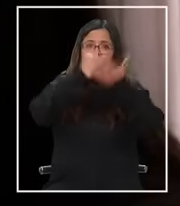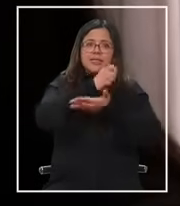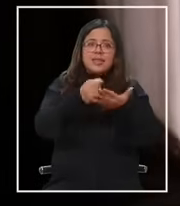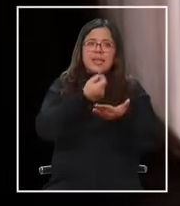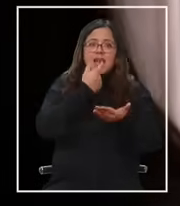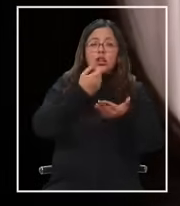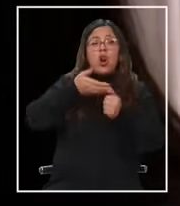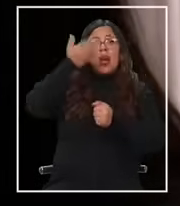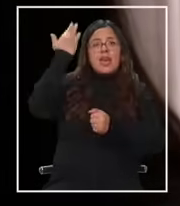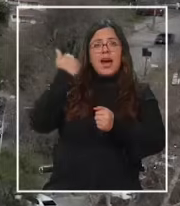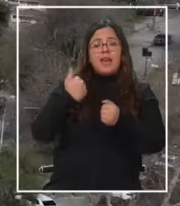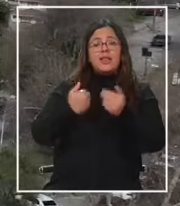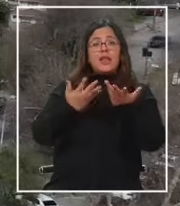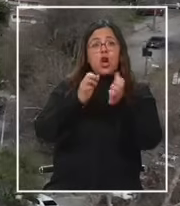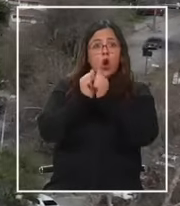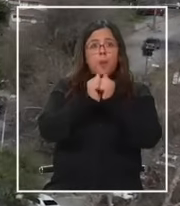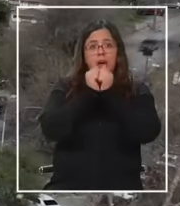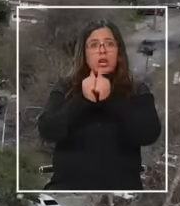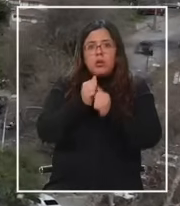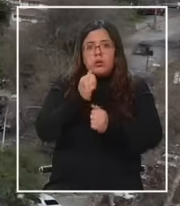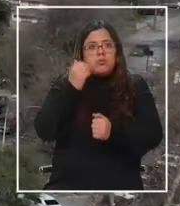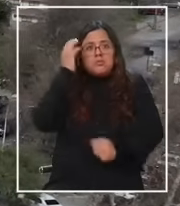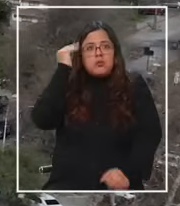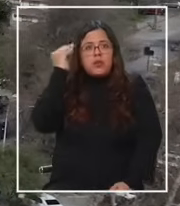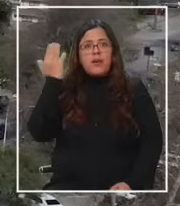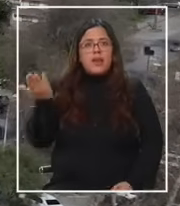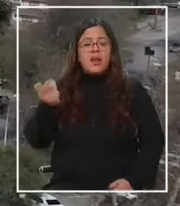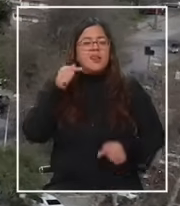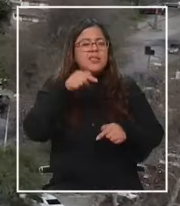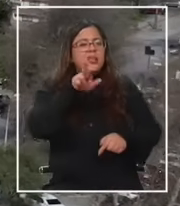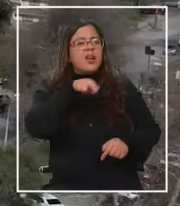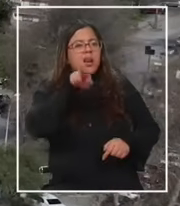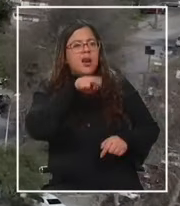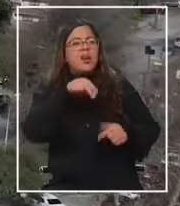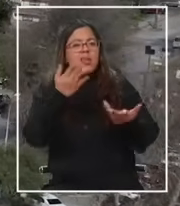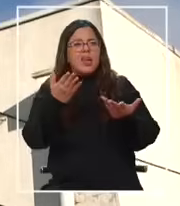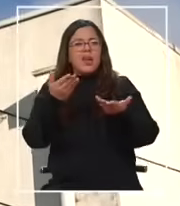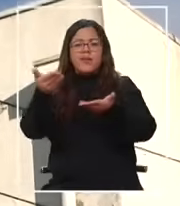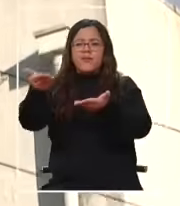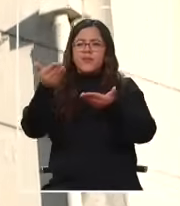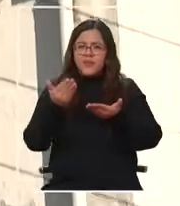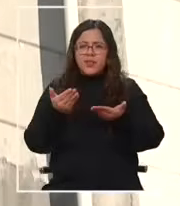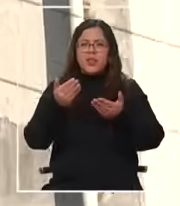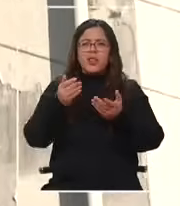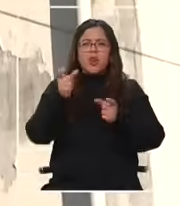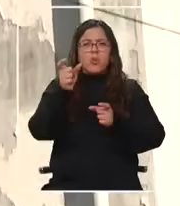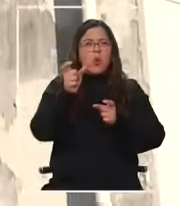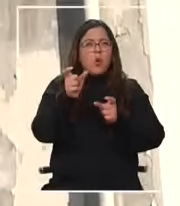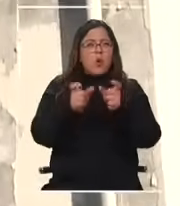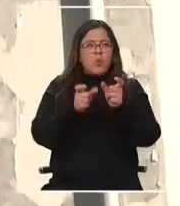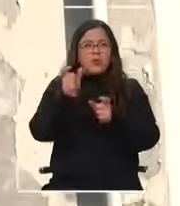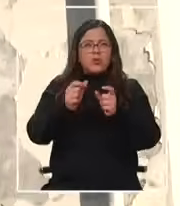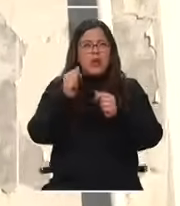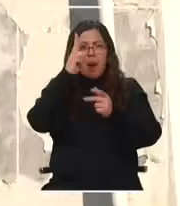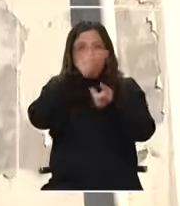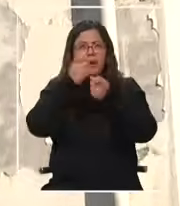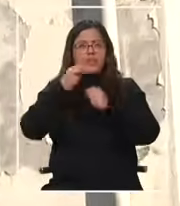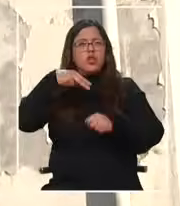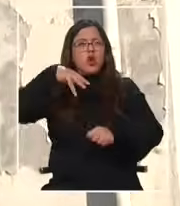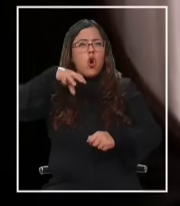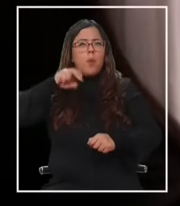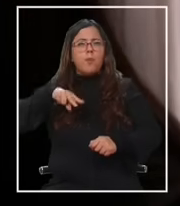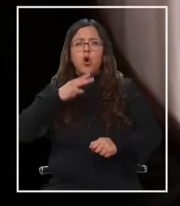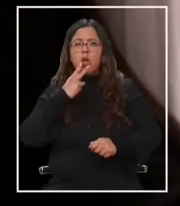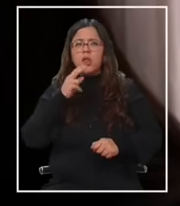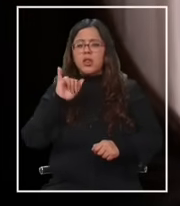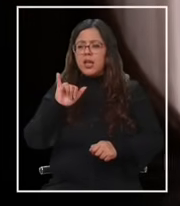en ese entonces tampoco lo tiene. ¿Y esto era habitual? ¿Recibir pacientes como Monty? Sí. Siempre estaba ocupado dos o